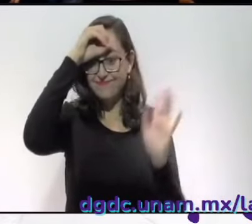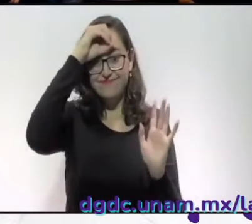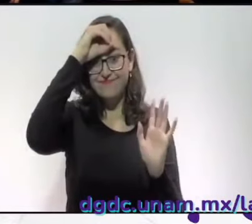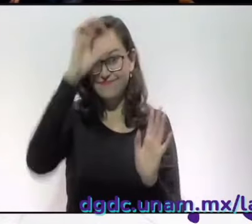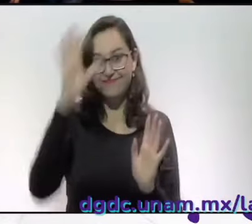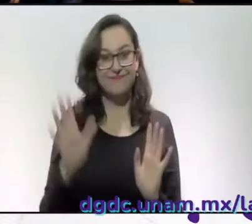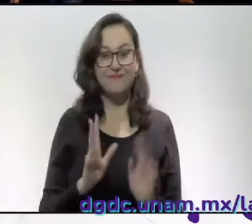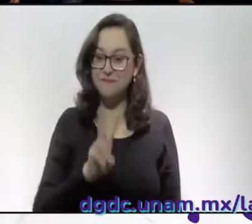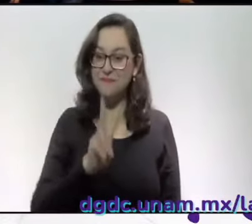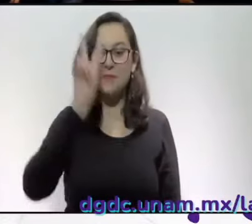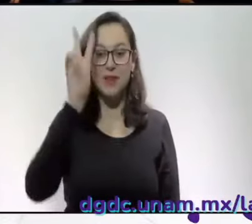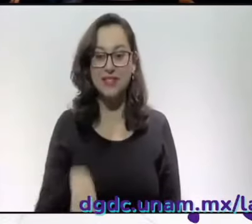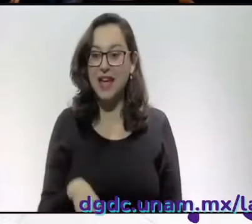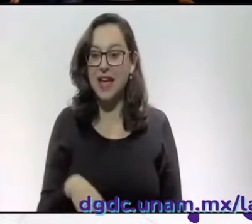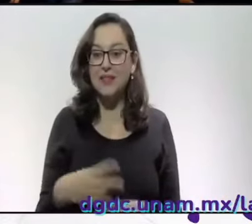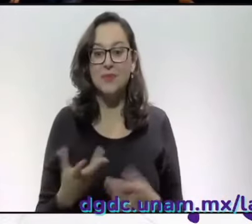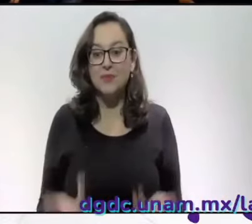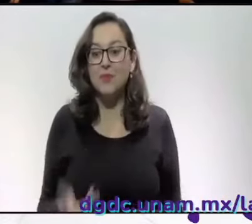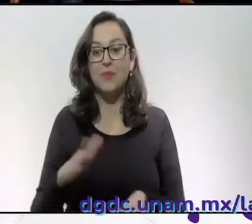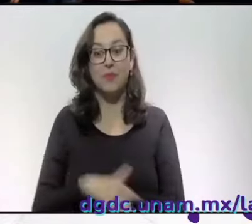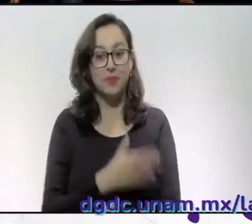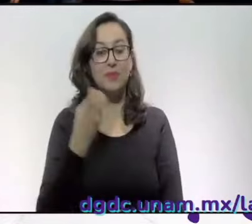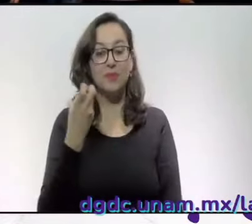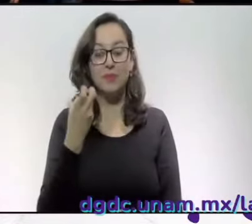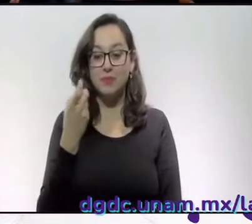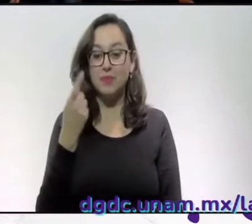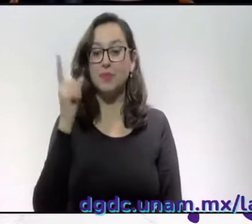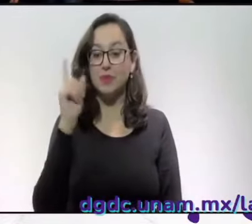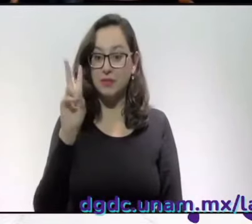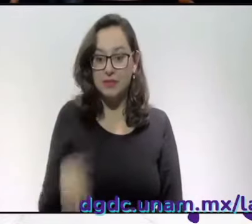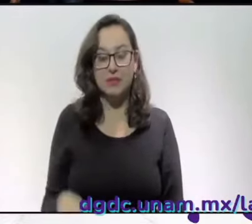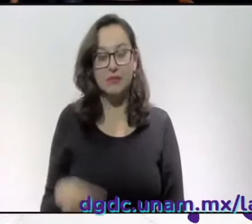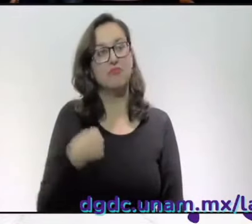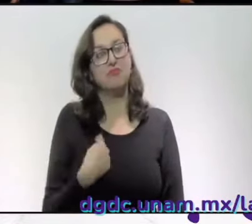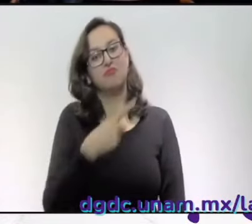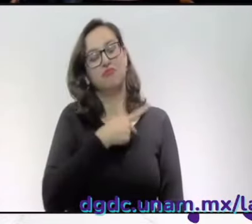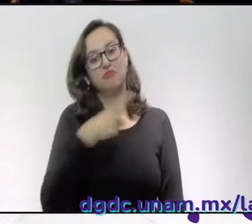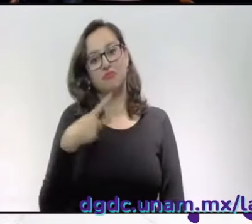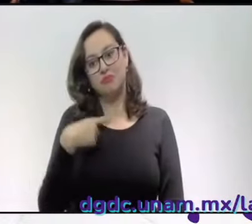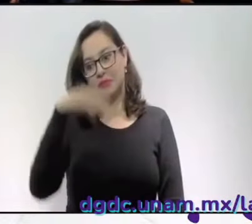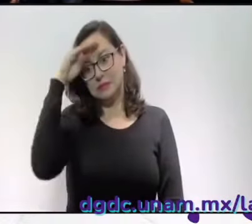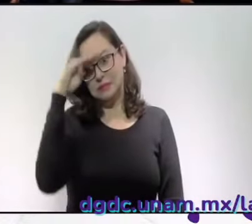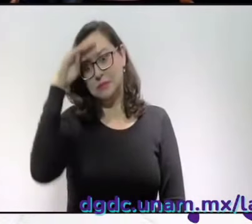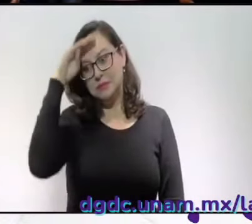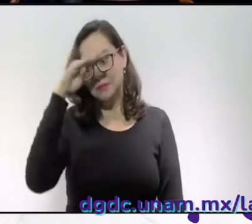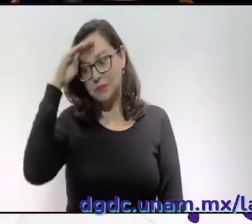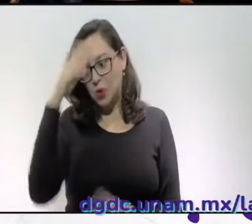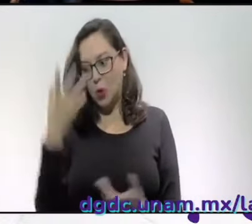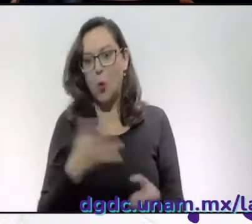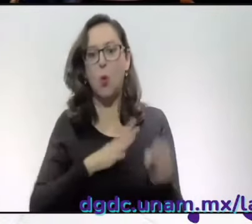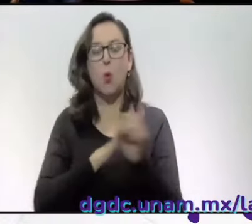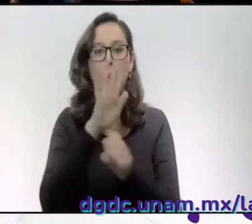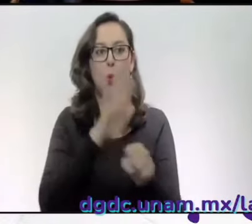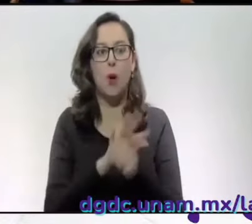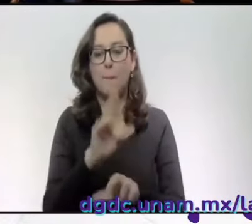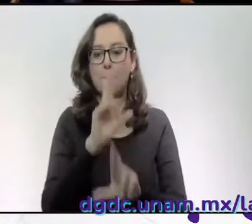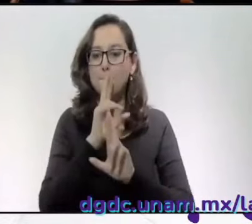ahí porque realmente es algo de verdad que le he dedicado tiempo a pensar y no encuentro una clara respuesta.